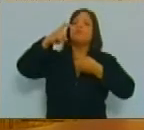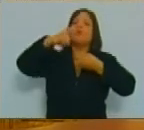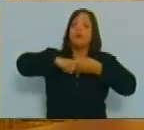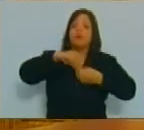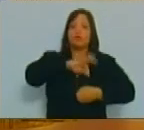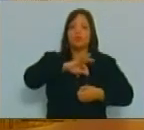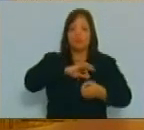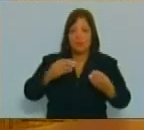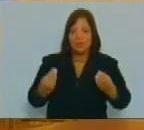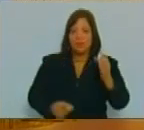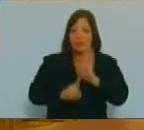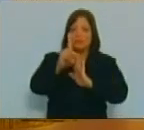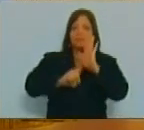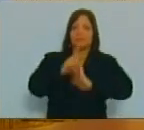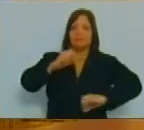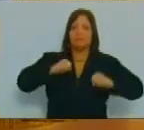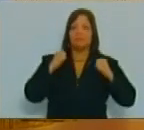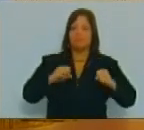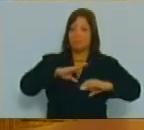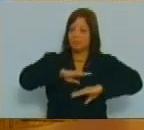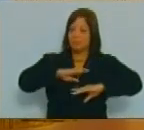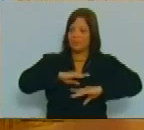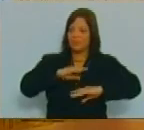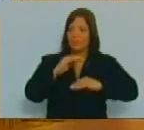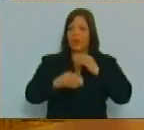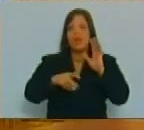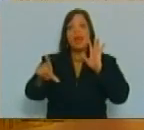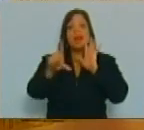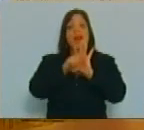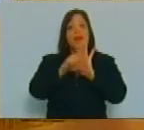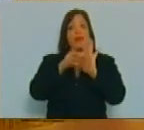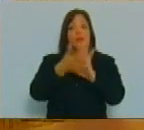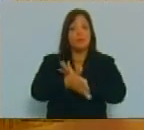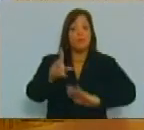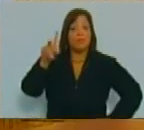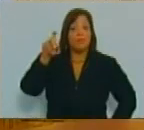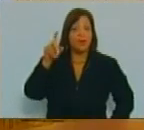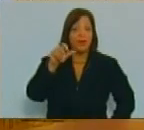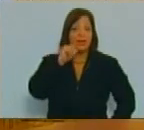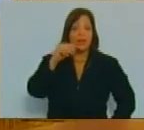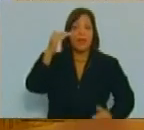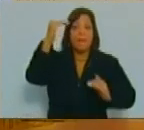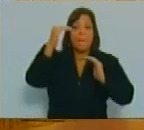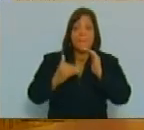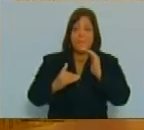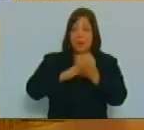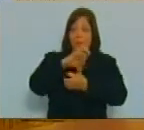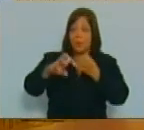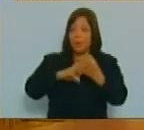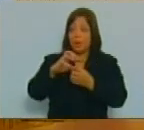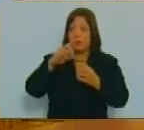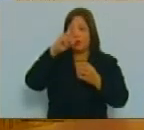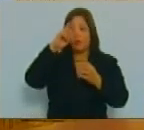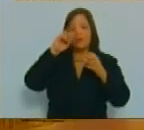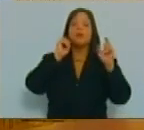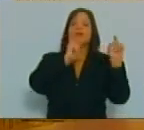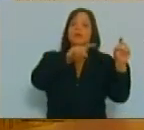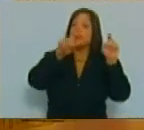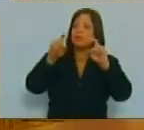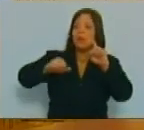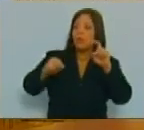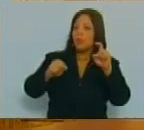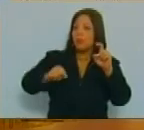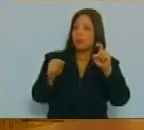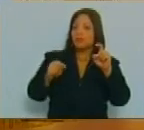es necesario crear leyes sobre faltas y delitos menos graves capacitados funcionarios de